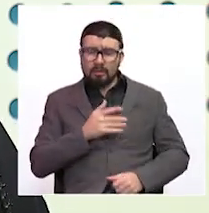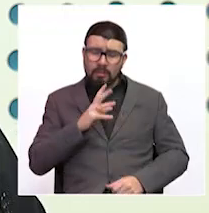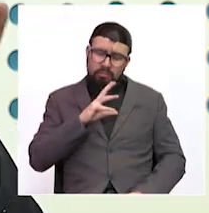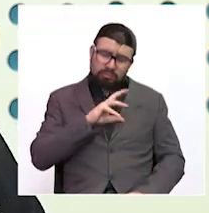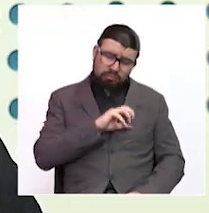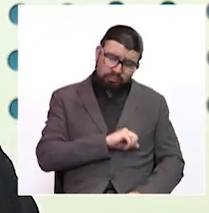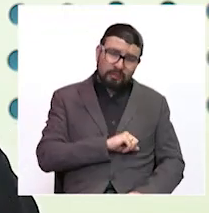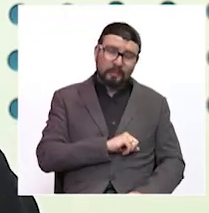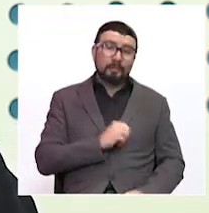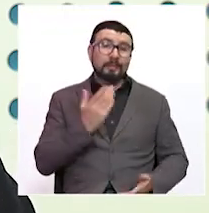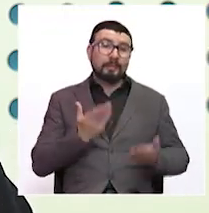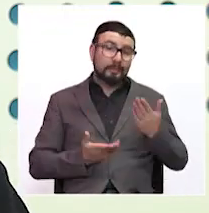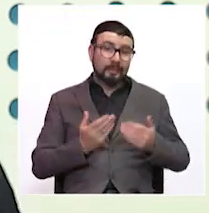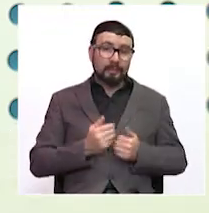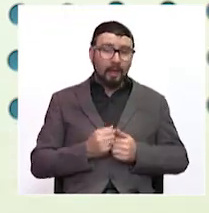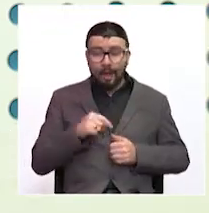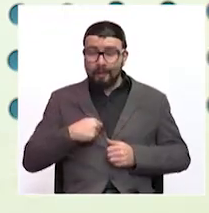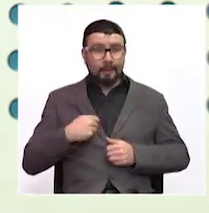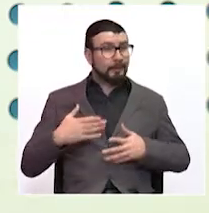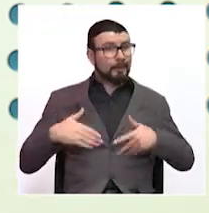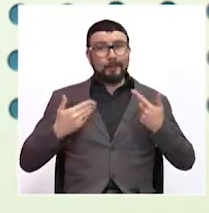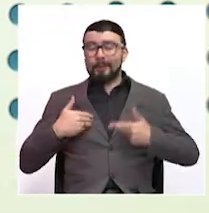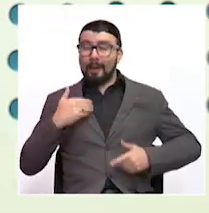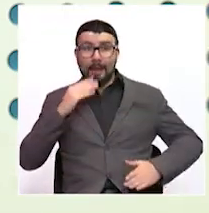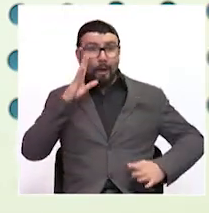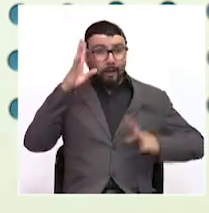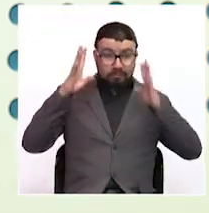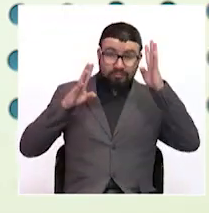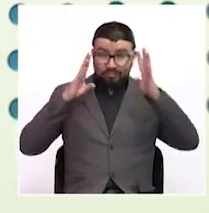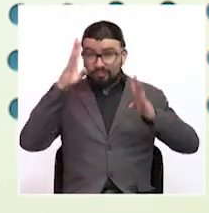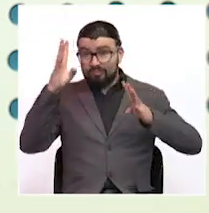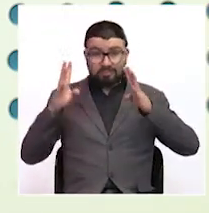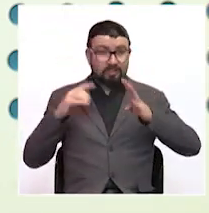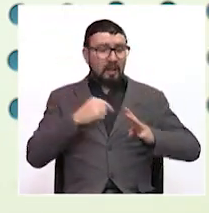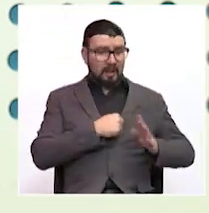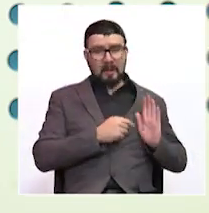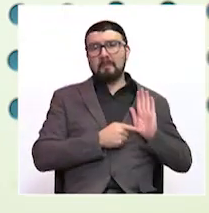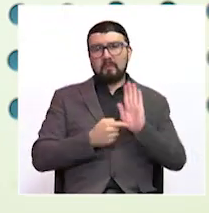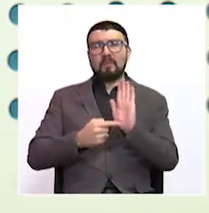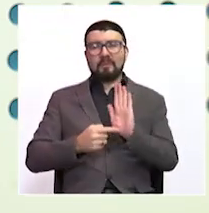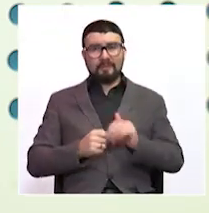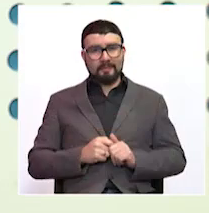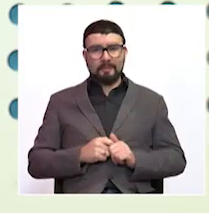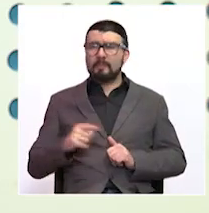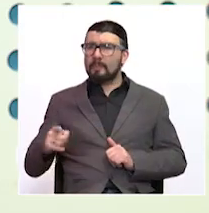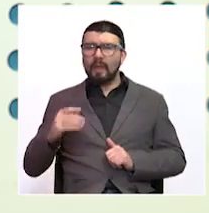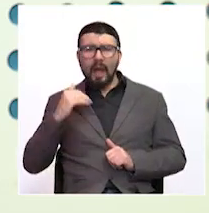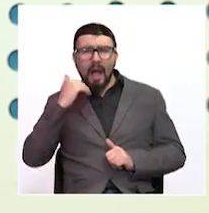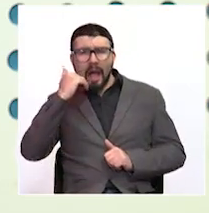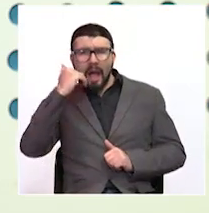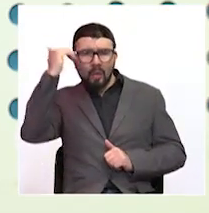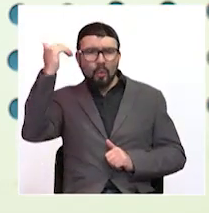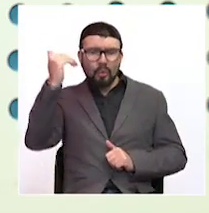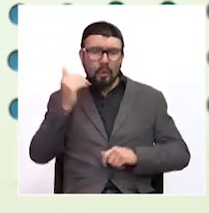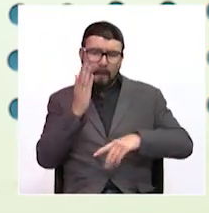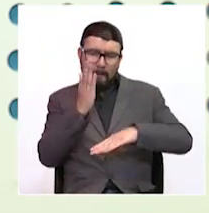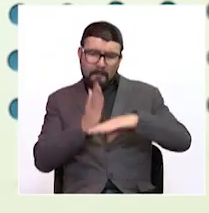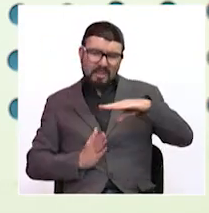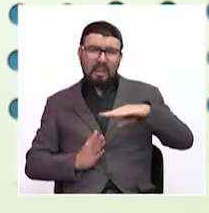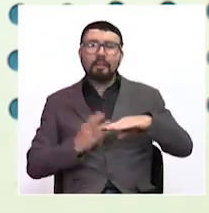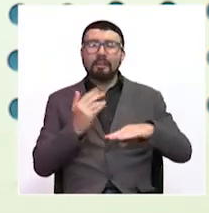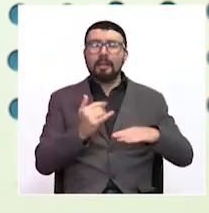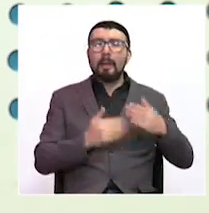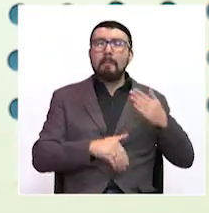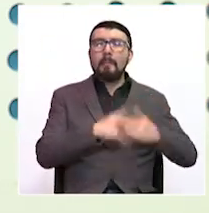siendo creativos investigativos el adulto es una fase intermedia que se inicia en la pre